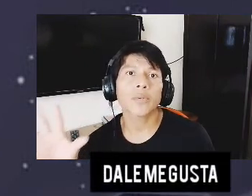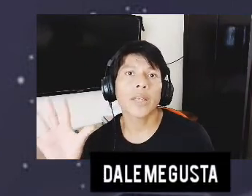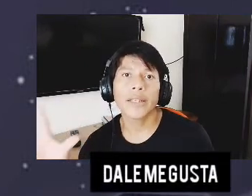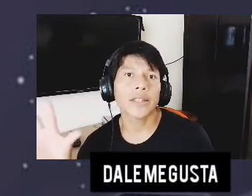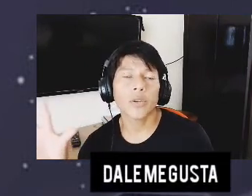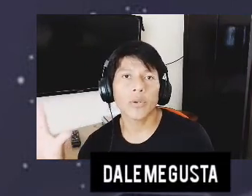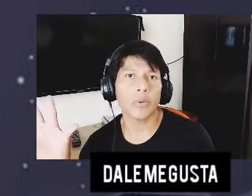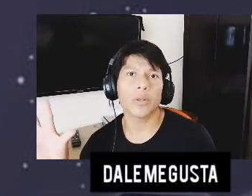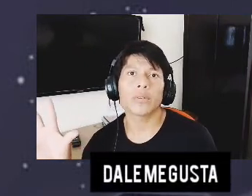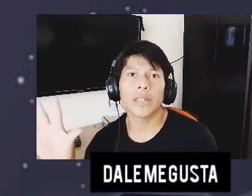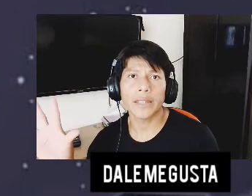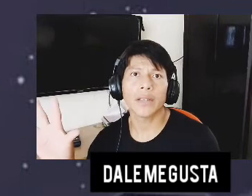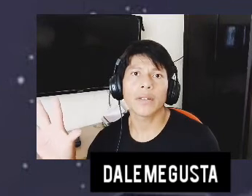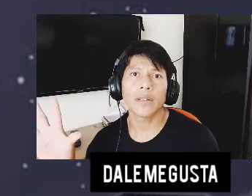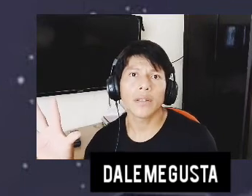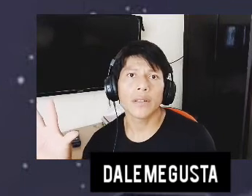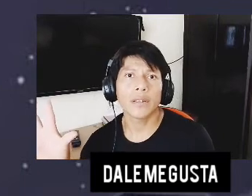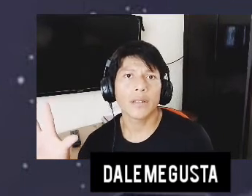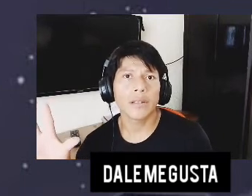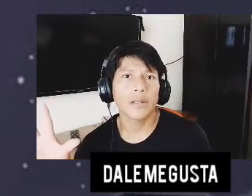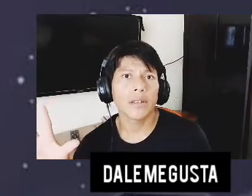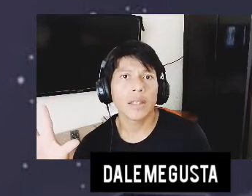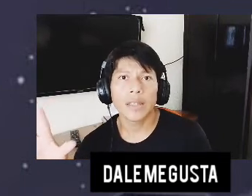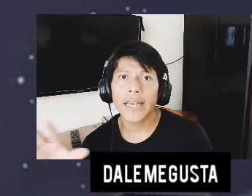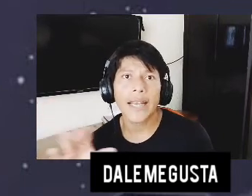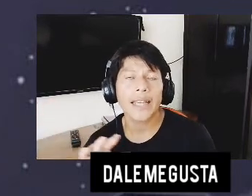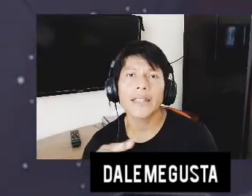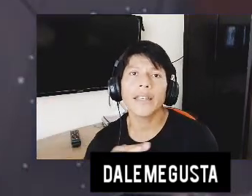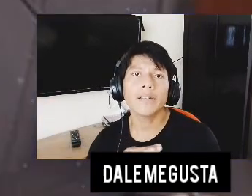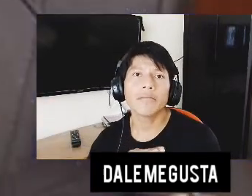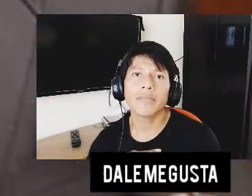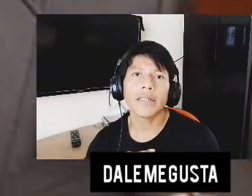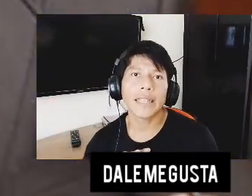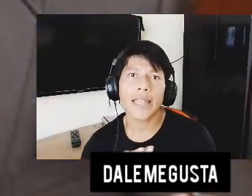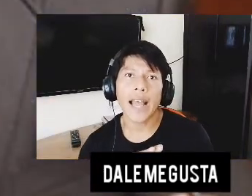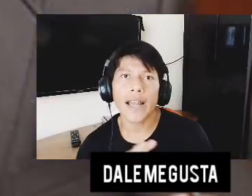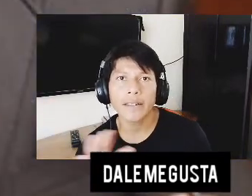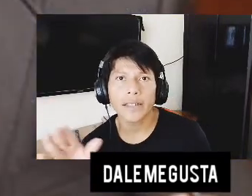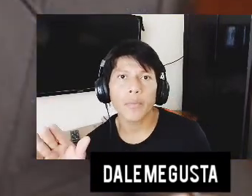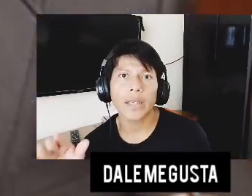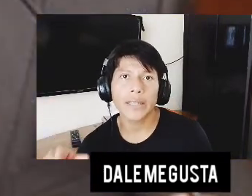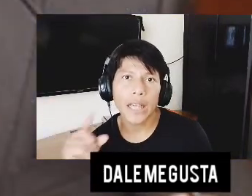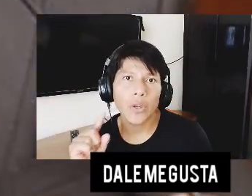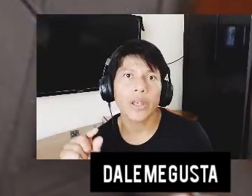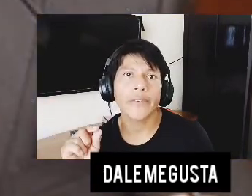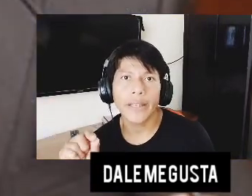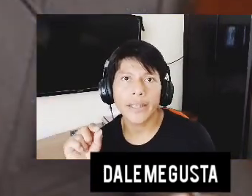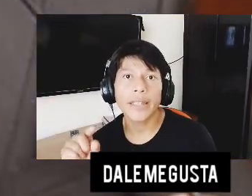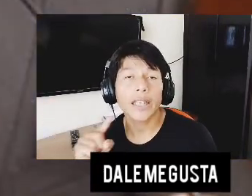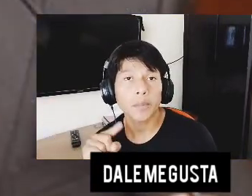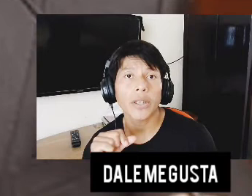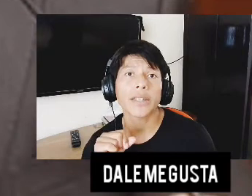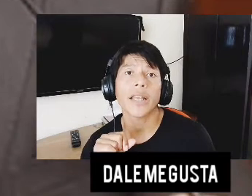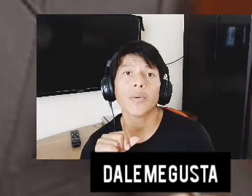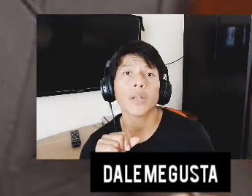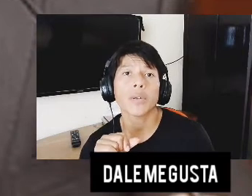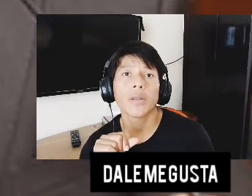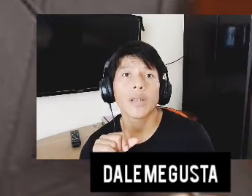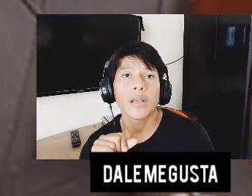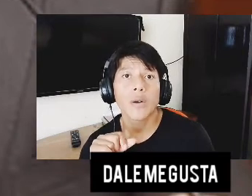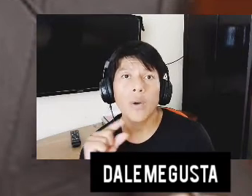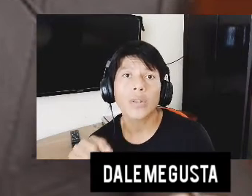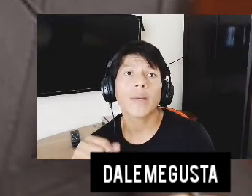para resolver en el estado de Nuevo León, en serio. Ya la gente ya está harta de Samuel García y lo que deberían hacer es ponerse de